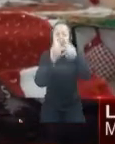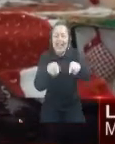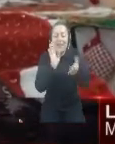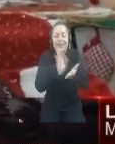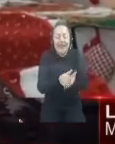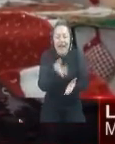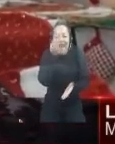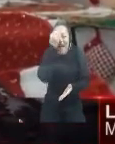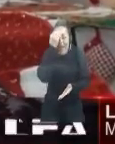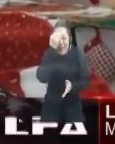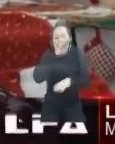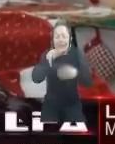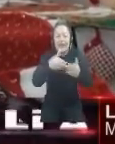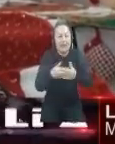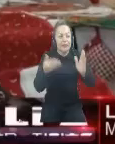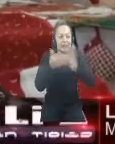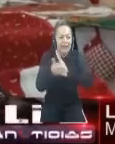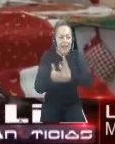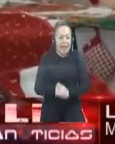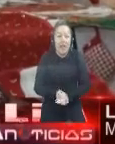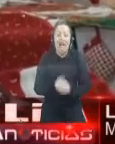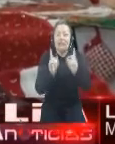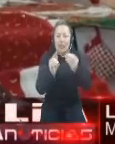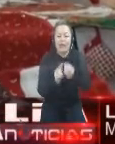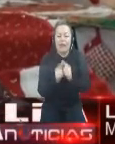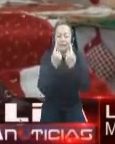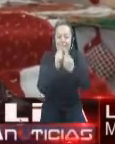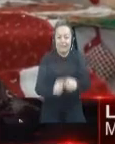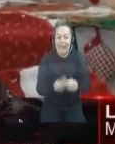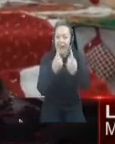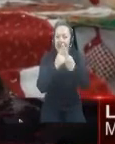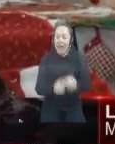aprendieron a bordar,